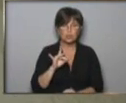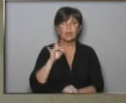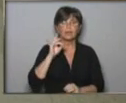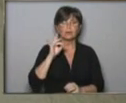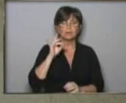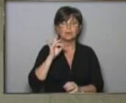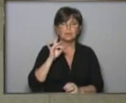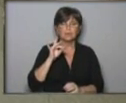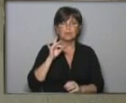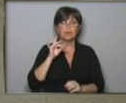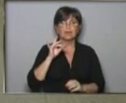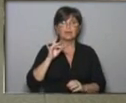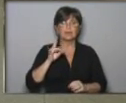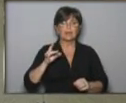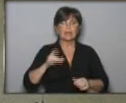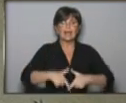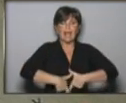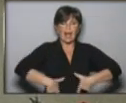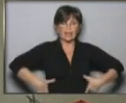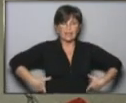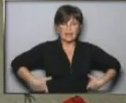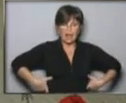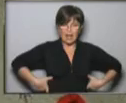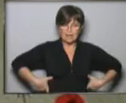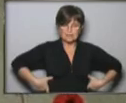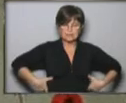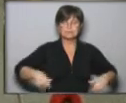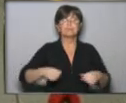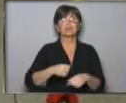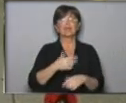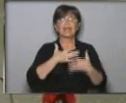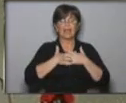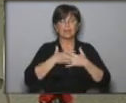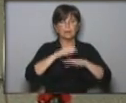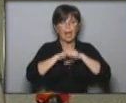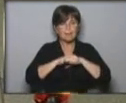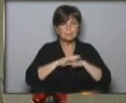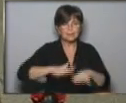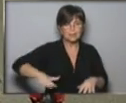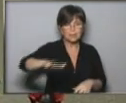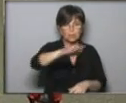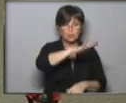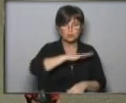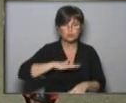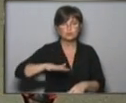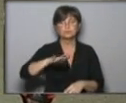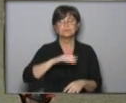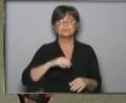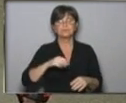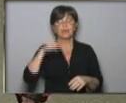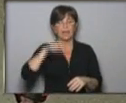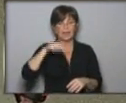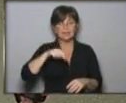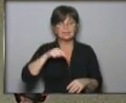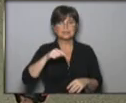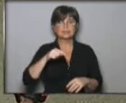cardenales. Es importante, queridos amigos, tener adecuadamente